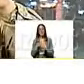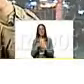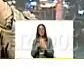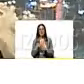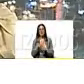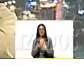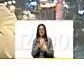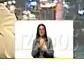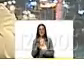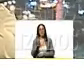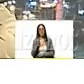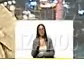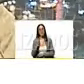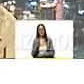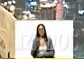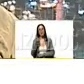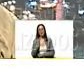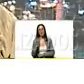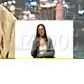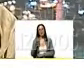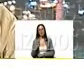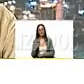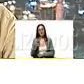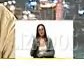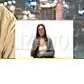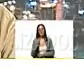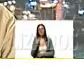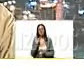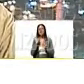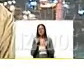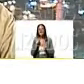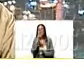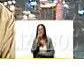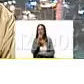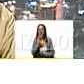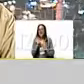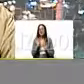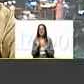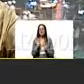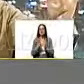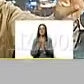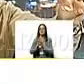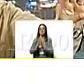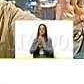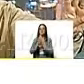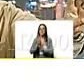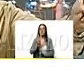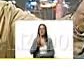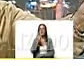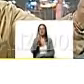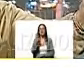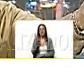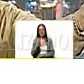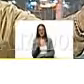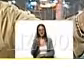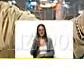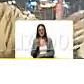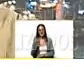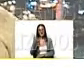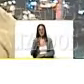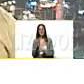Tenemos 4 trimestres, un año exacto tenemos, con crecimiento 4 trimestres por encima